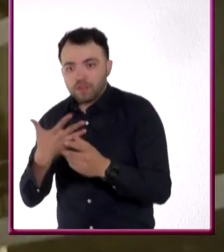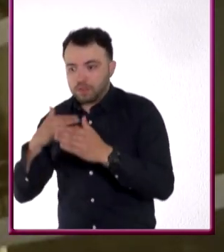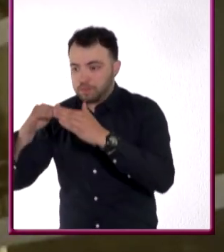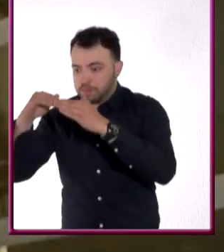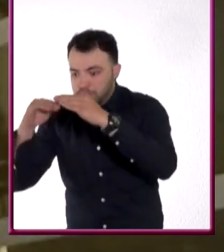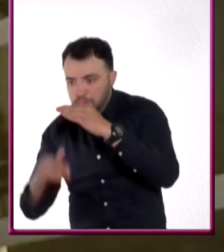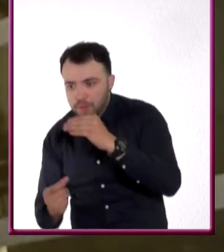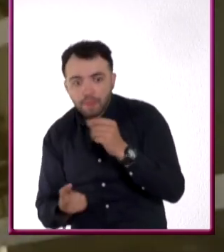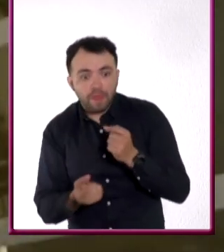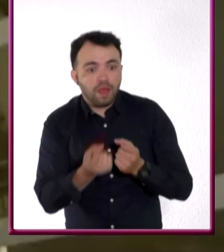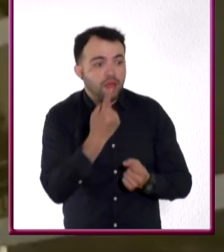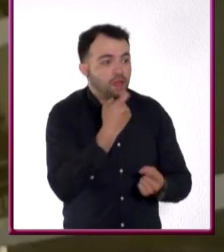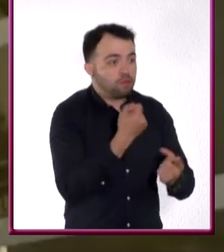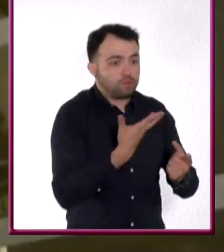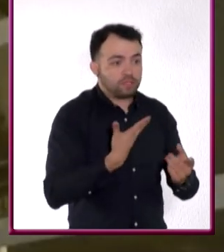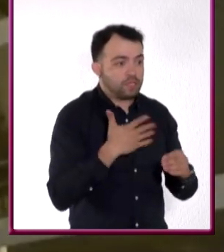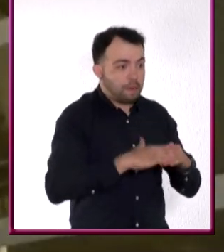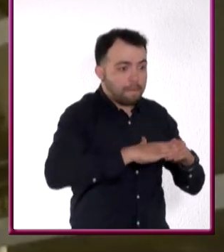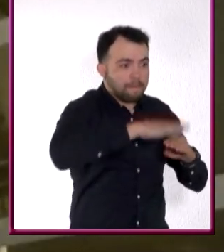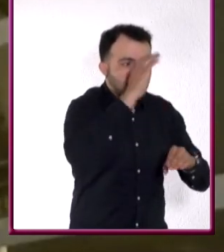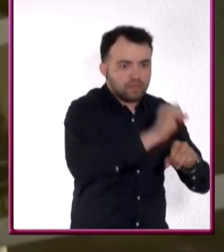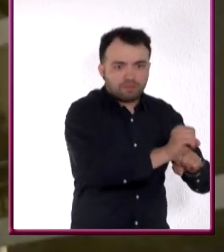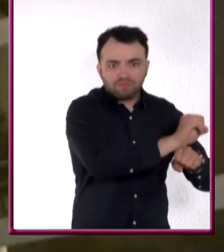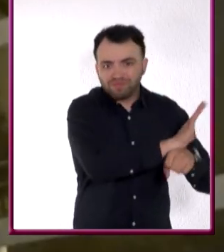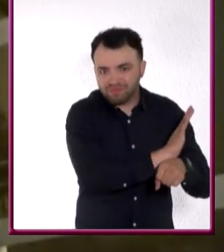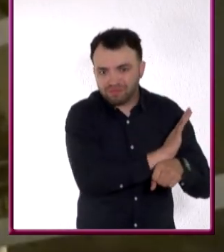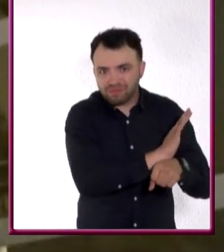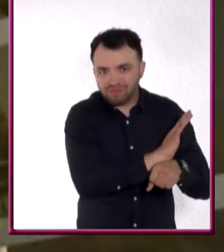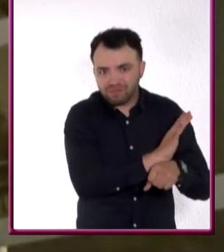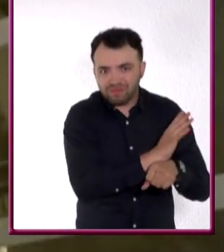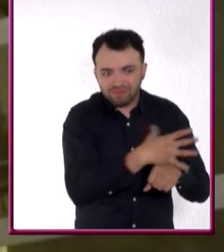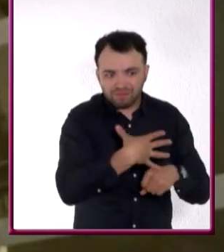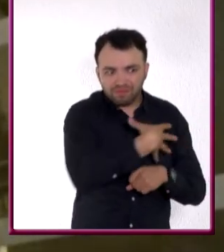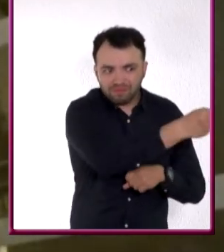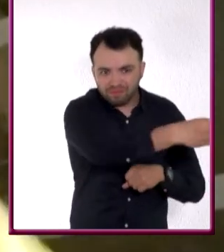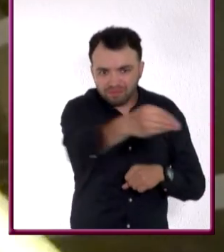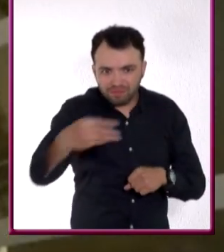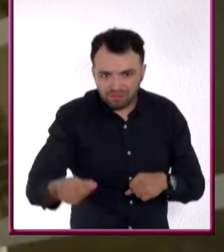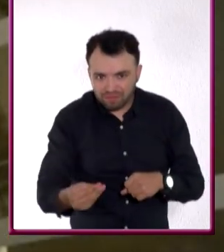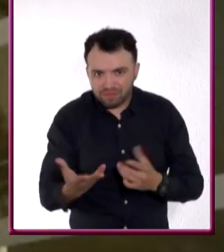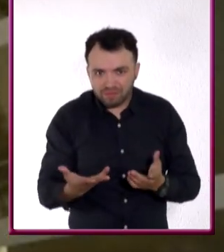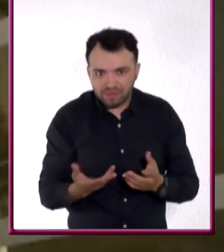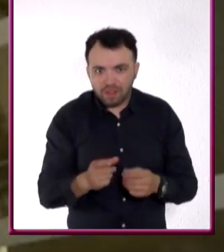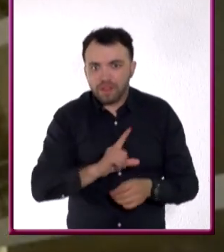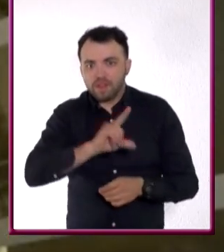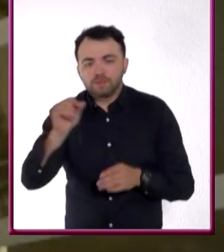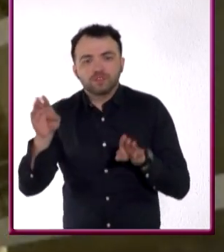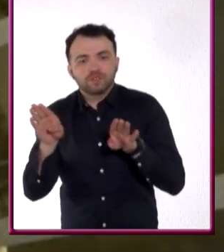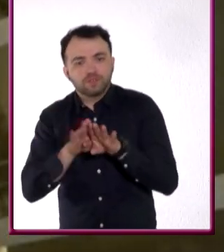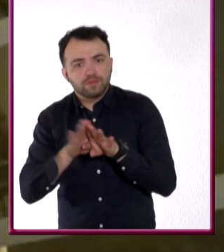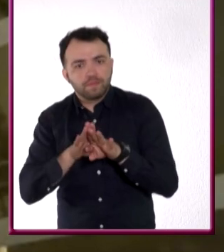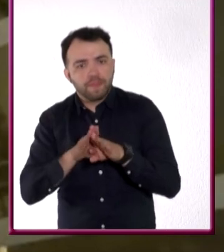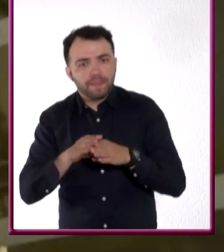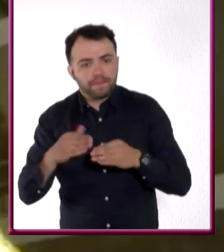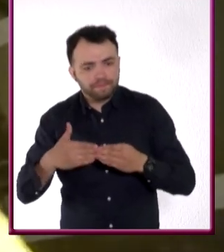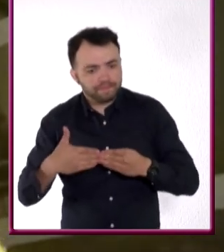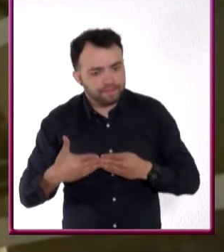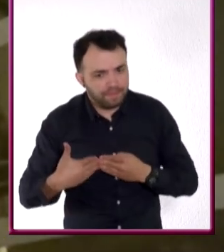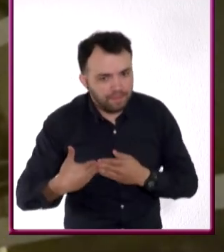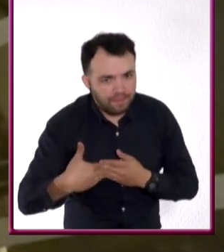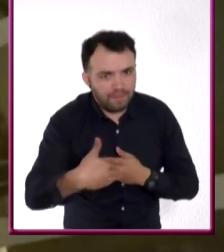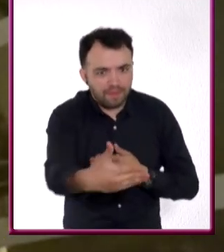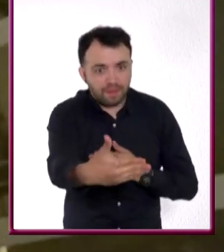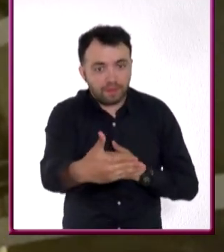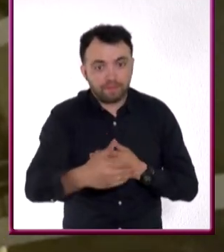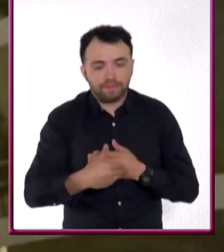infectaron, lo actualizas después de que transcurre el periodo de latencia, ponte tú, ¿no? El periodo de latencia